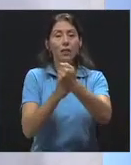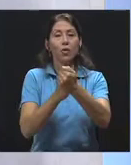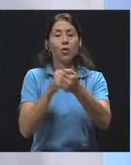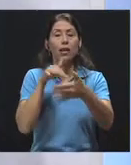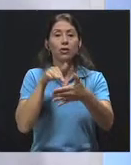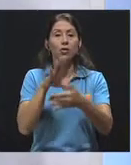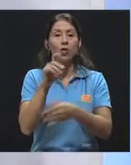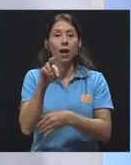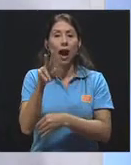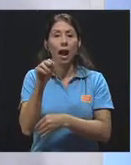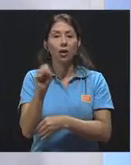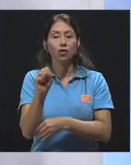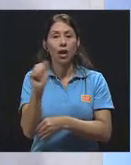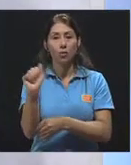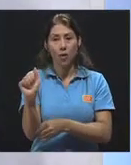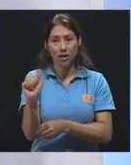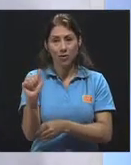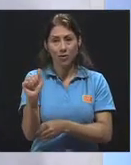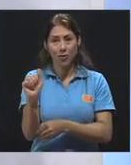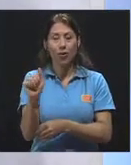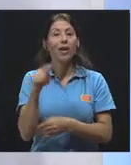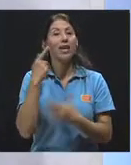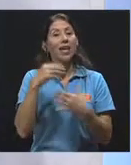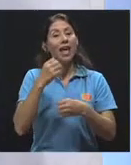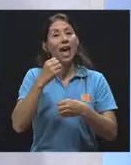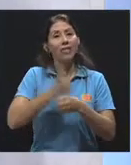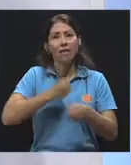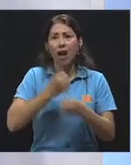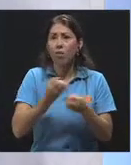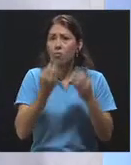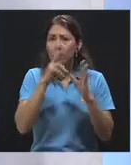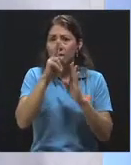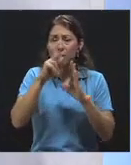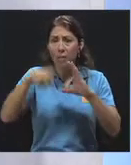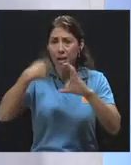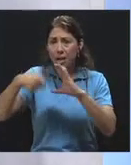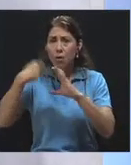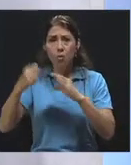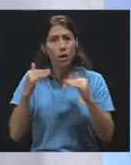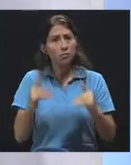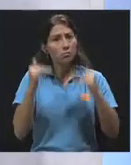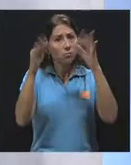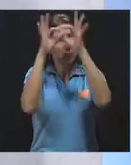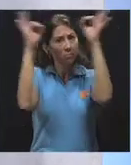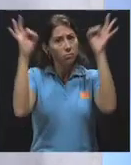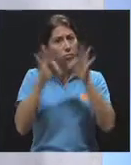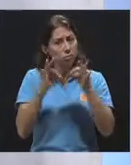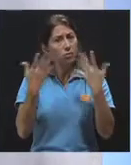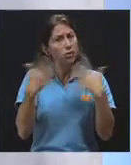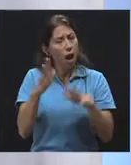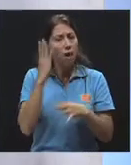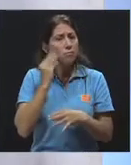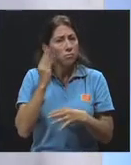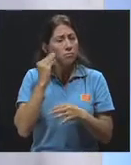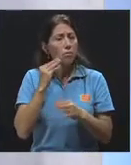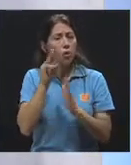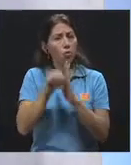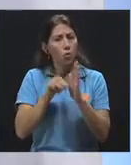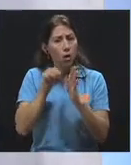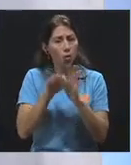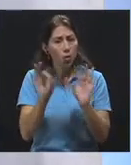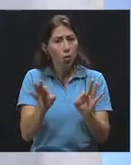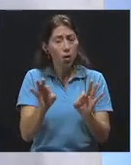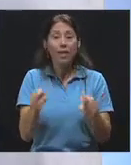que es el que ha trabajado en Crónicas de Narnia, uh-huh, en Rápido y Furioso, en un montón de películas, ¿verdad? Tienen un currículum detrás.